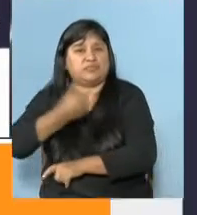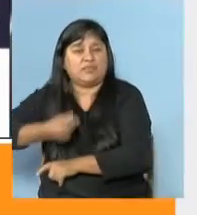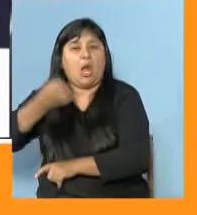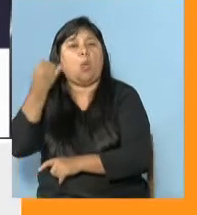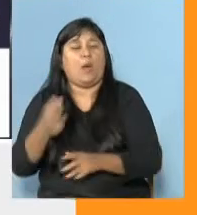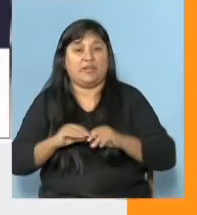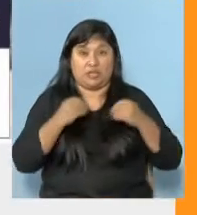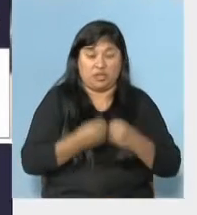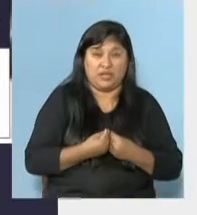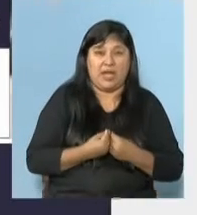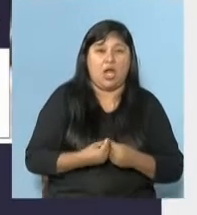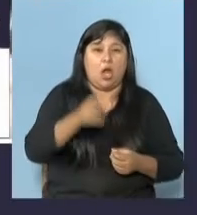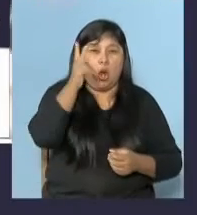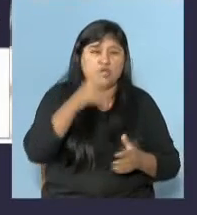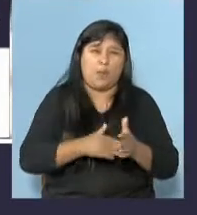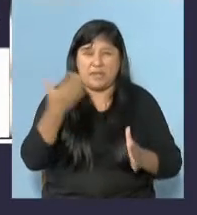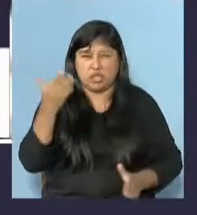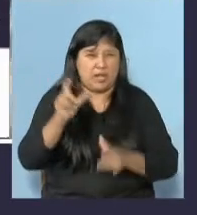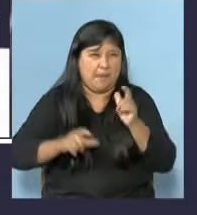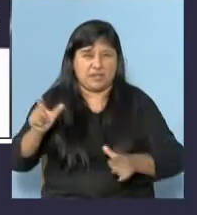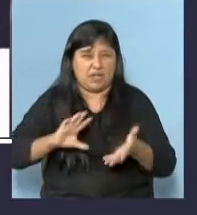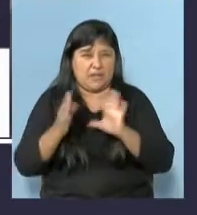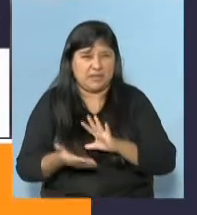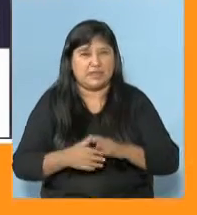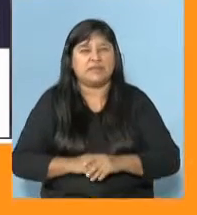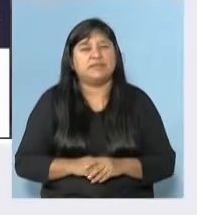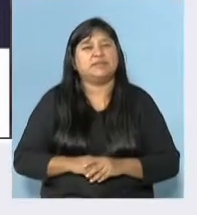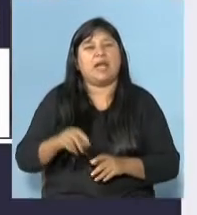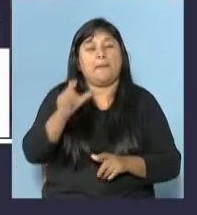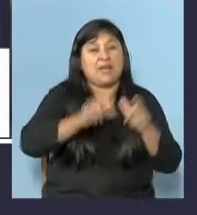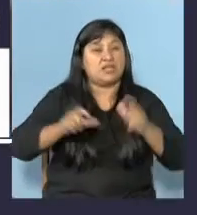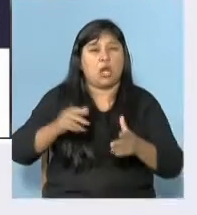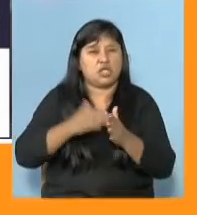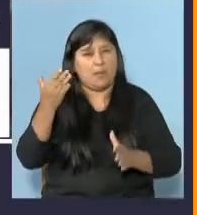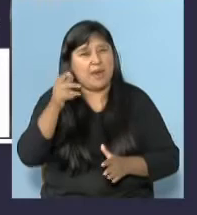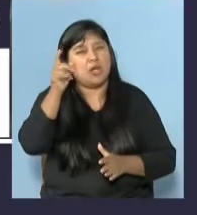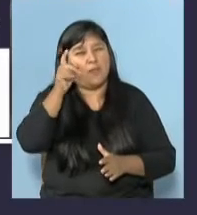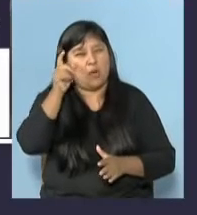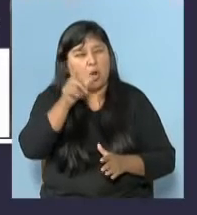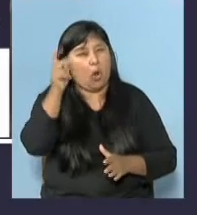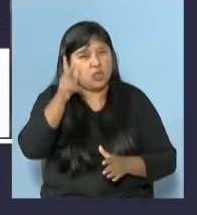8 millones y algo de personas, 8 millones de personas vacunadas.